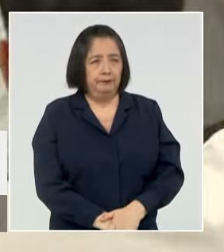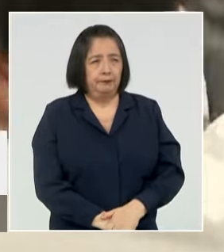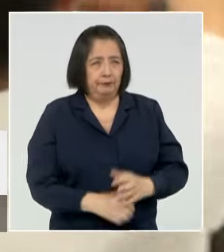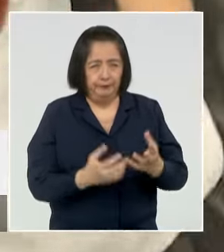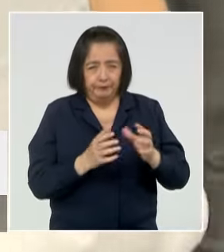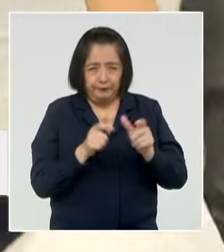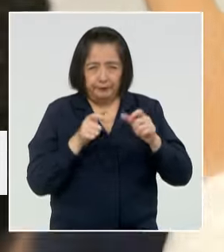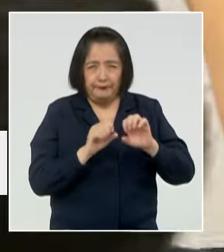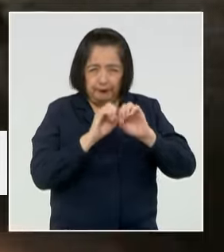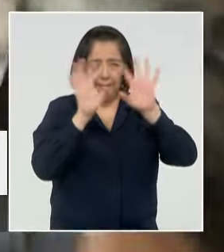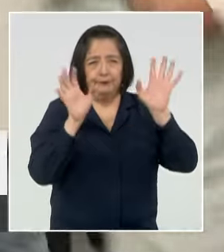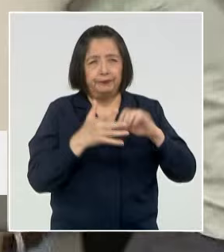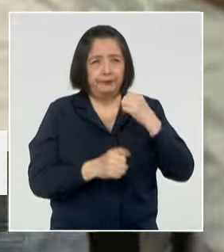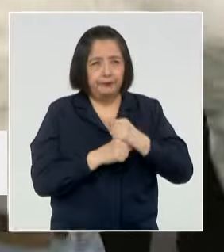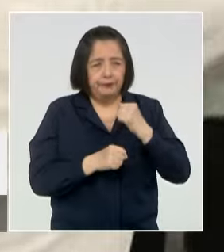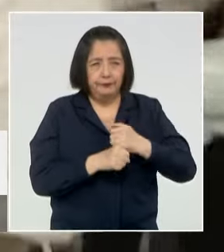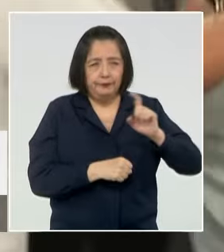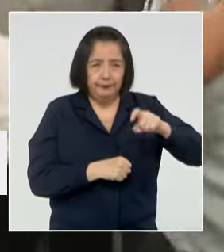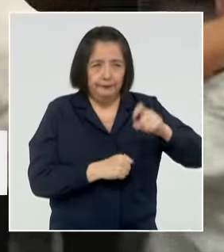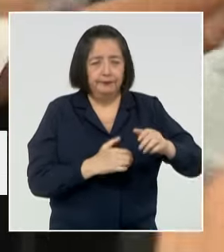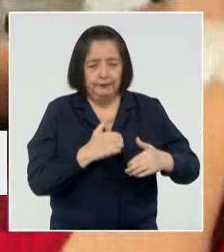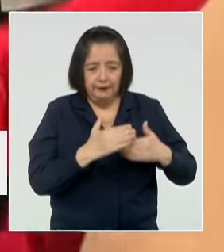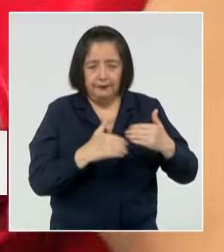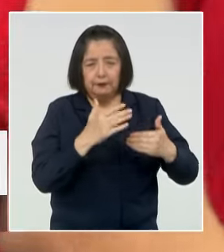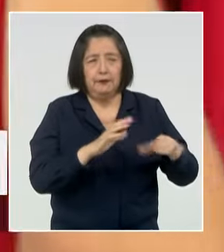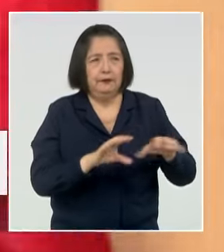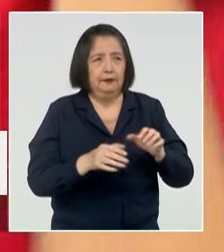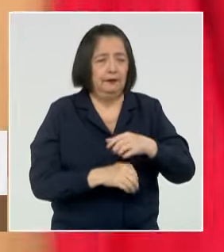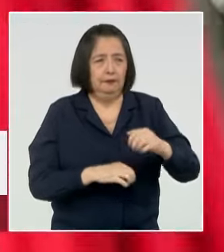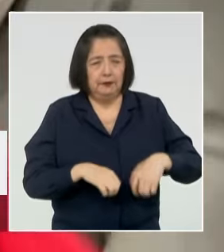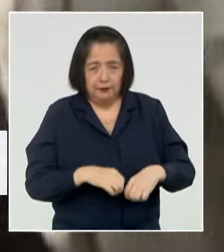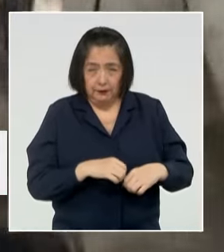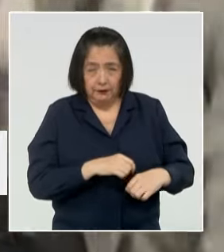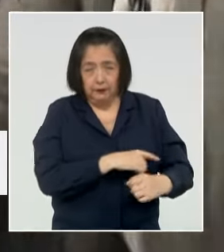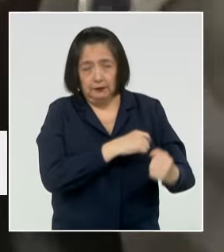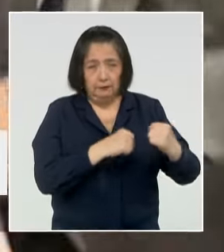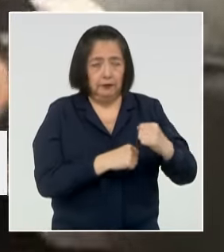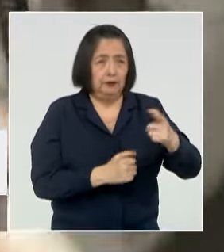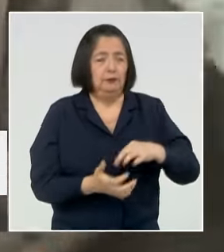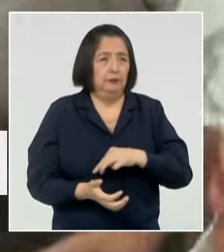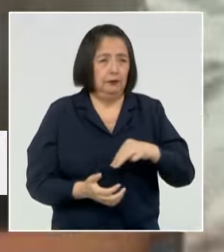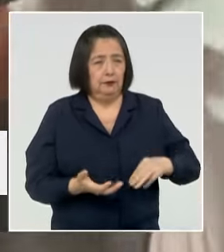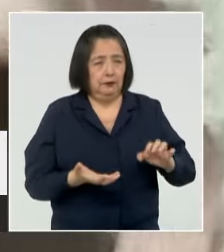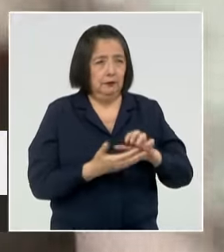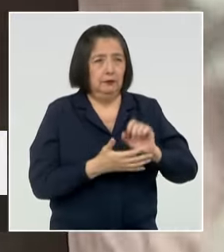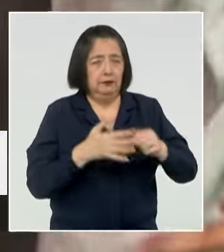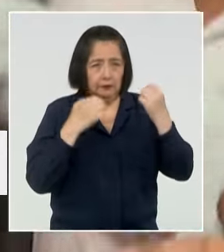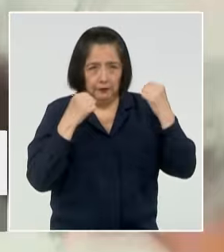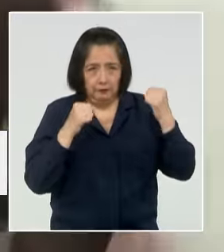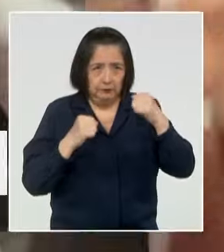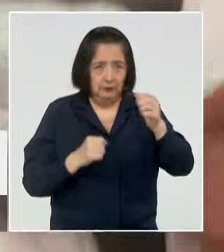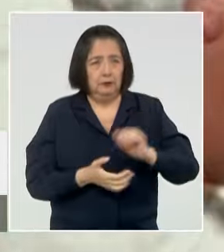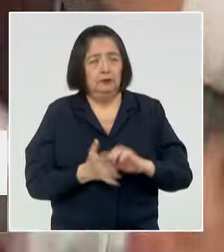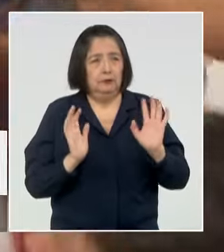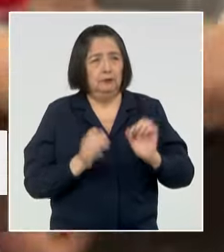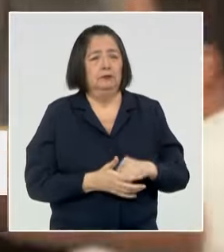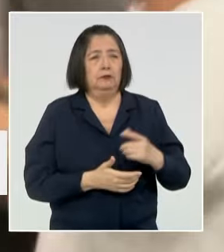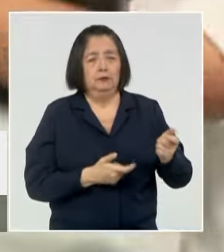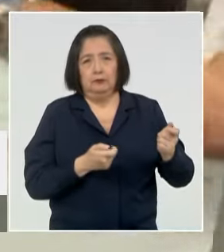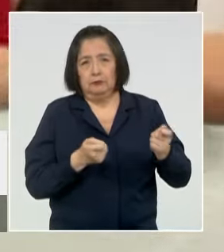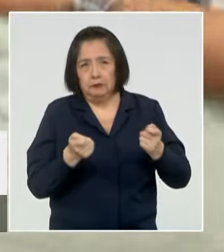tiene muy claro el trabajo que hay que seguir para fortalecer ellos, como el Ministerio de Educación, el sistema deportivo nacional, ¿no? Como ente